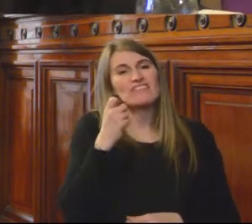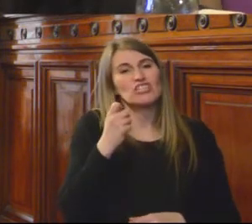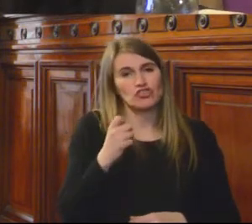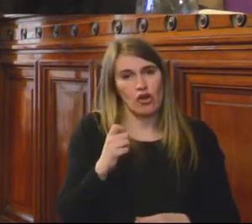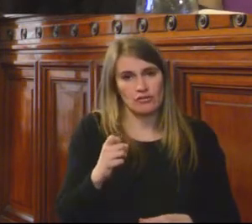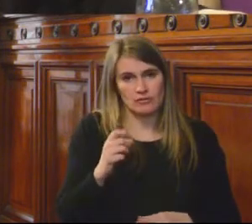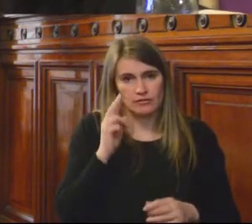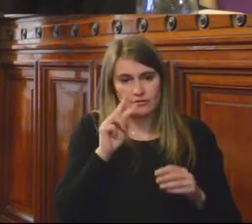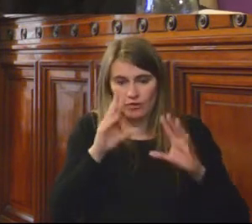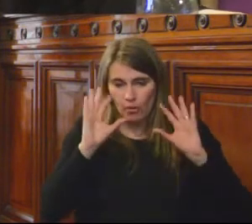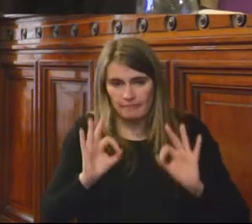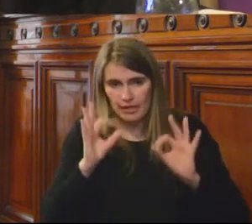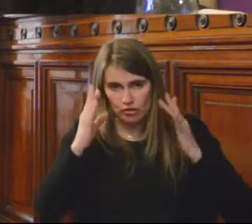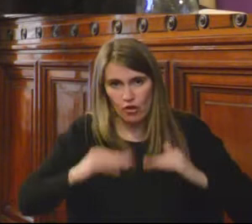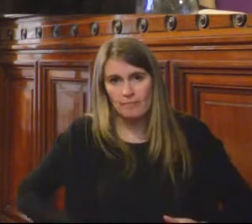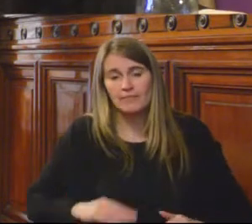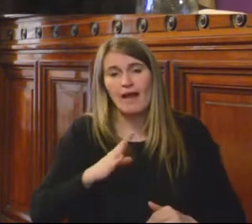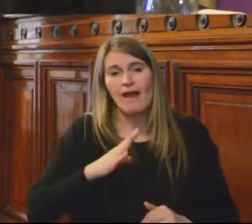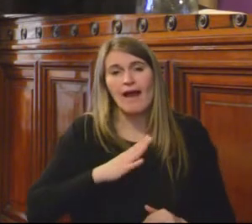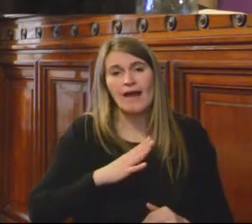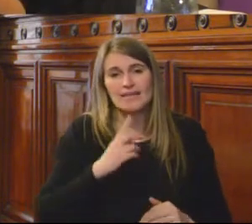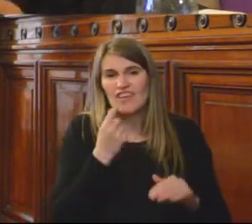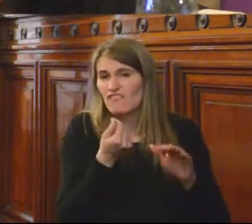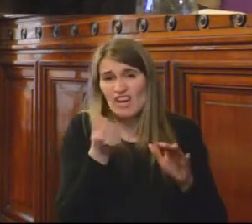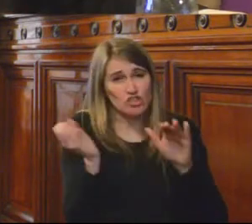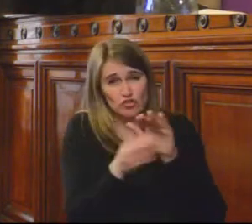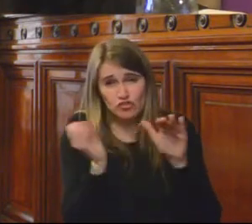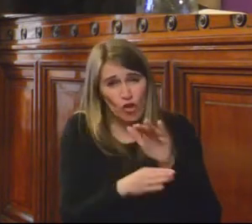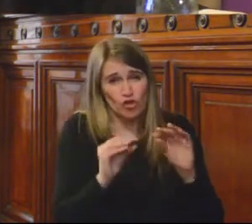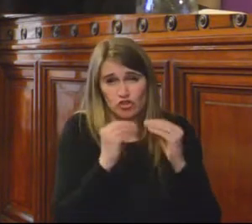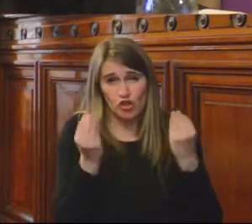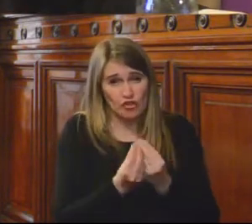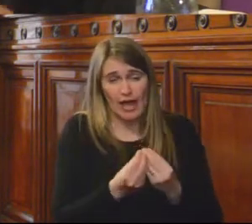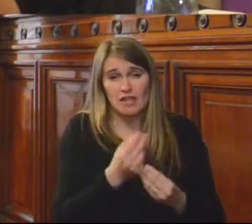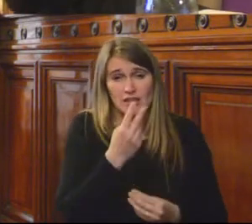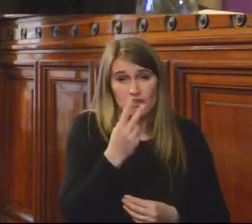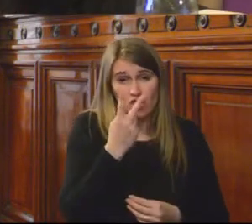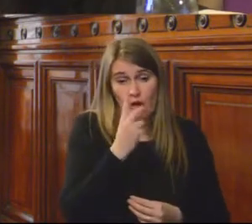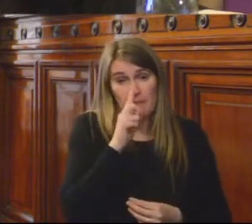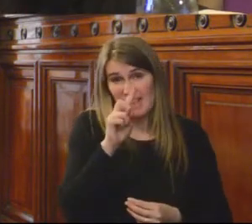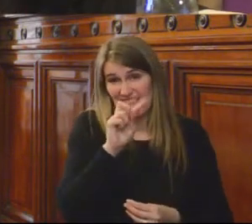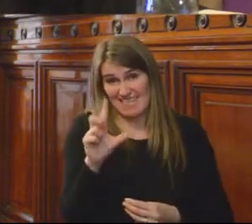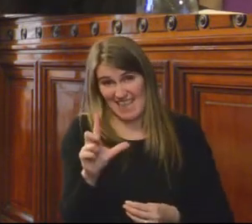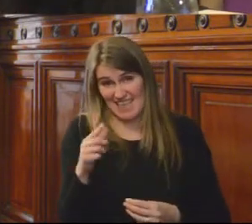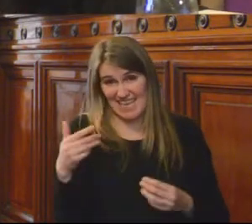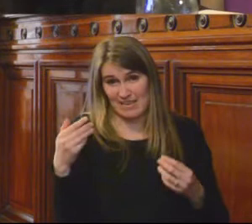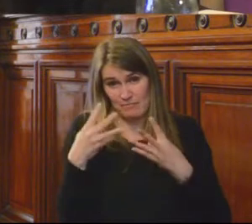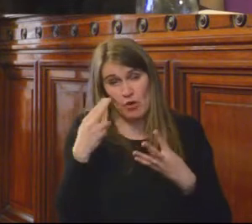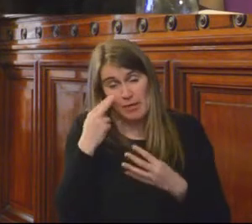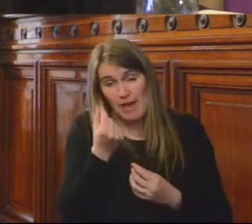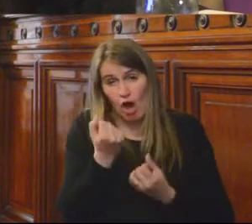han realizado ingentes acciones expresadas en una inversión total solamente este año 2017, a pesar de la guerra económica, a más